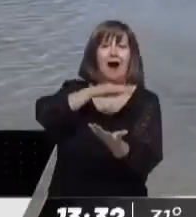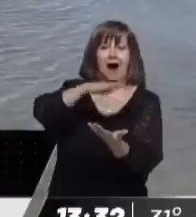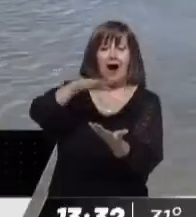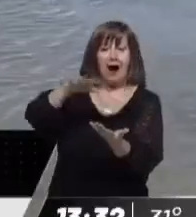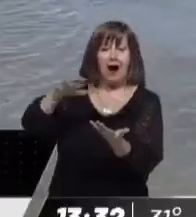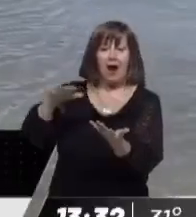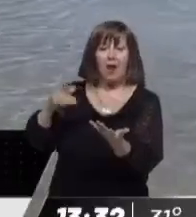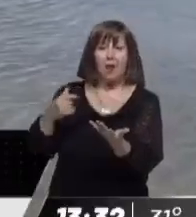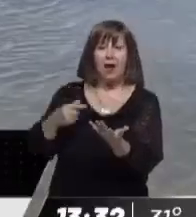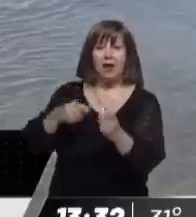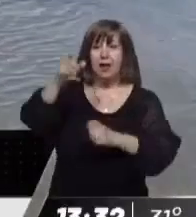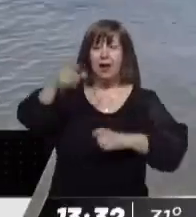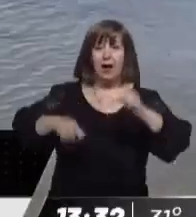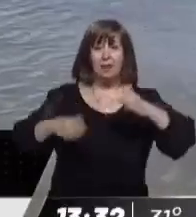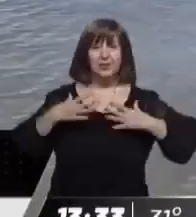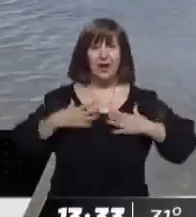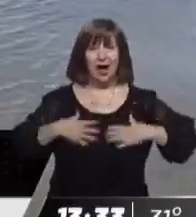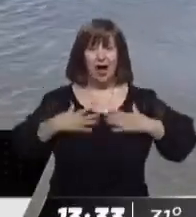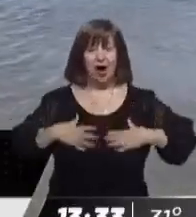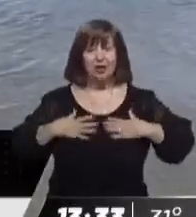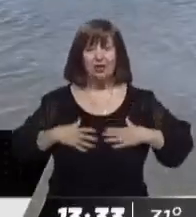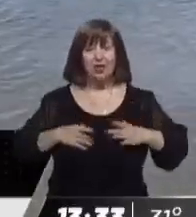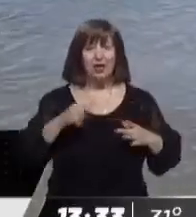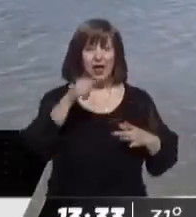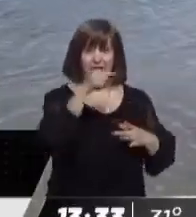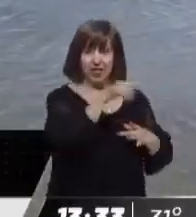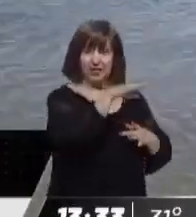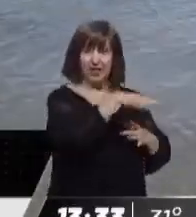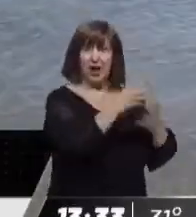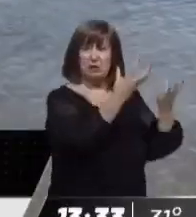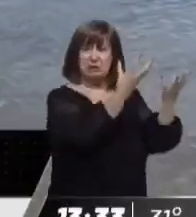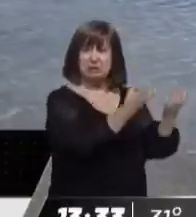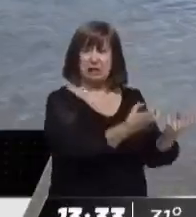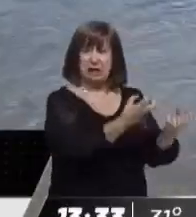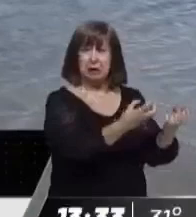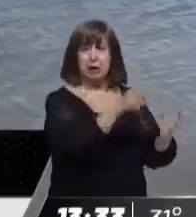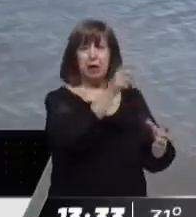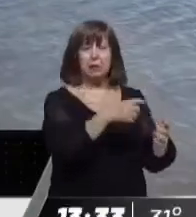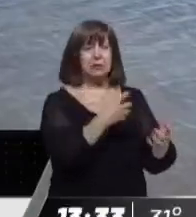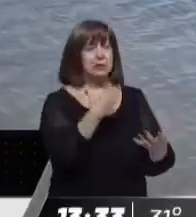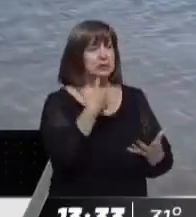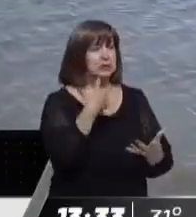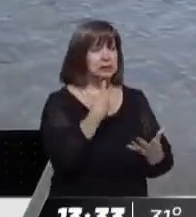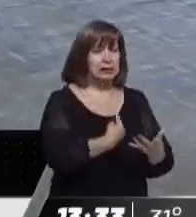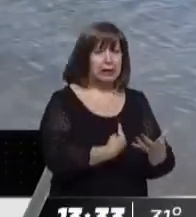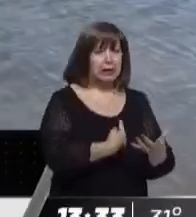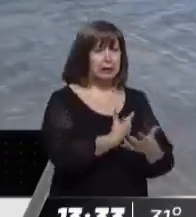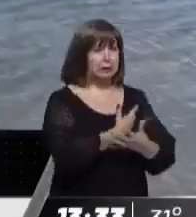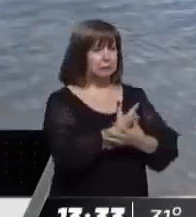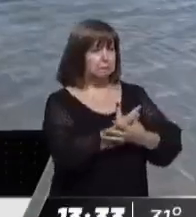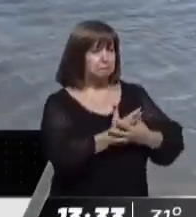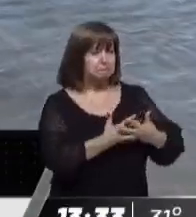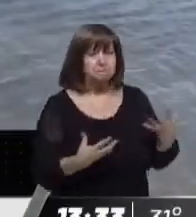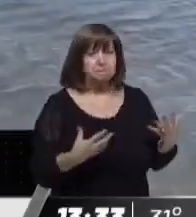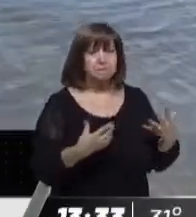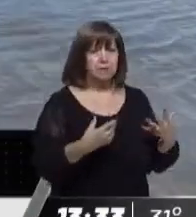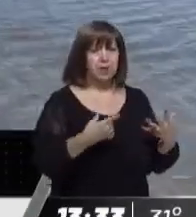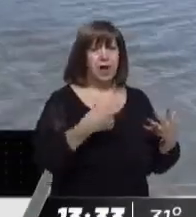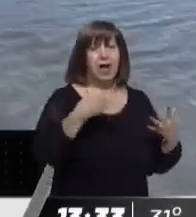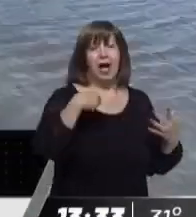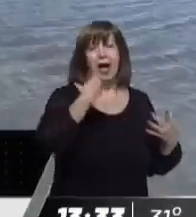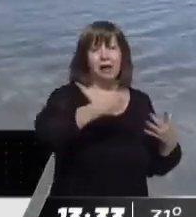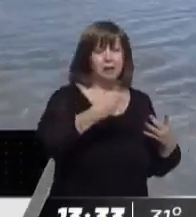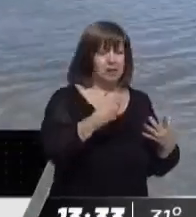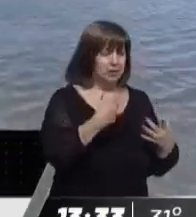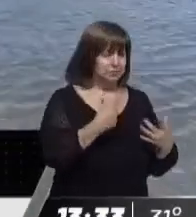cambia el ánimo de la gente, chicos, que de eso hemos hablado. Y vuelvo a esta canoa, a estos vecinos que estaba el niño por un lado,